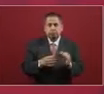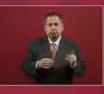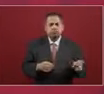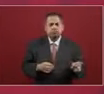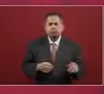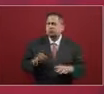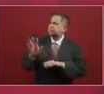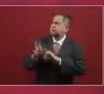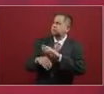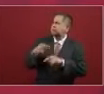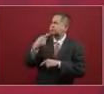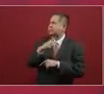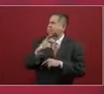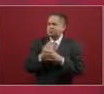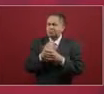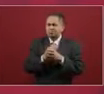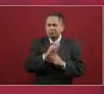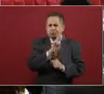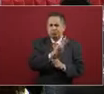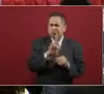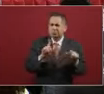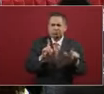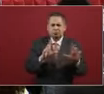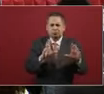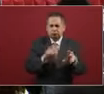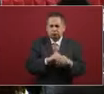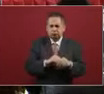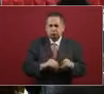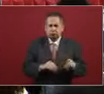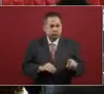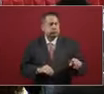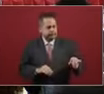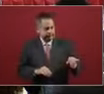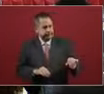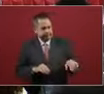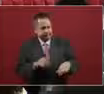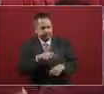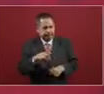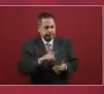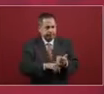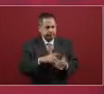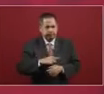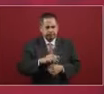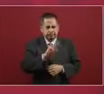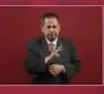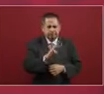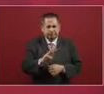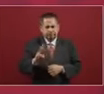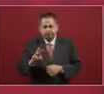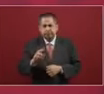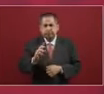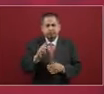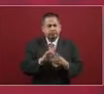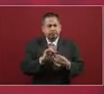Ellos tienen su mini portal, ¿no? Sí, tienen su portal, y lo que